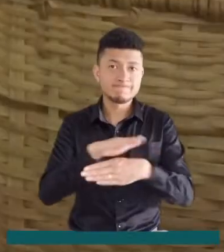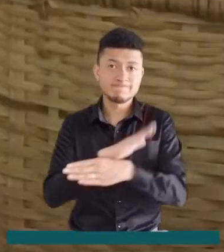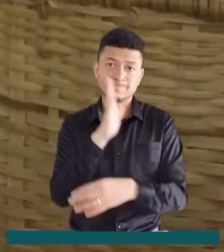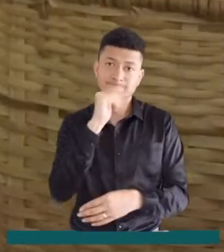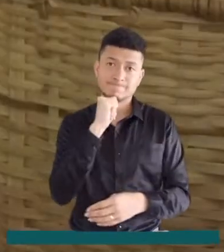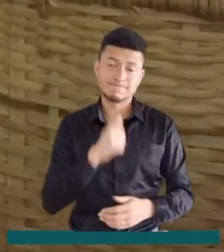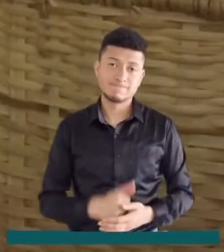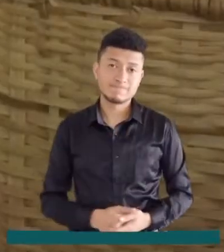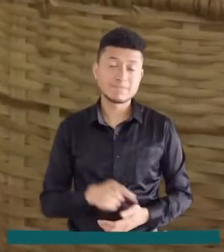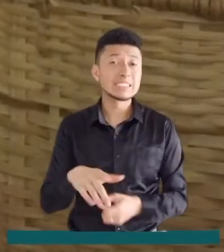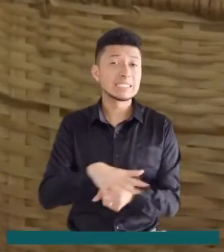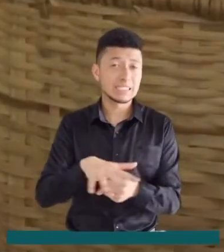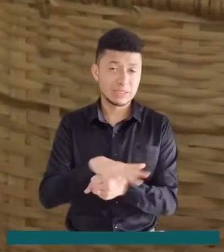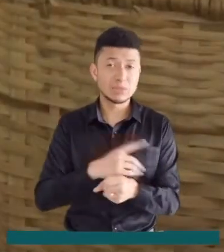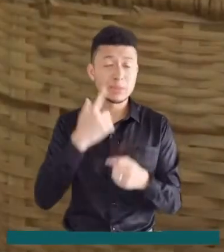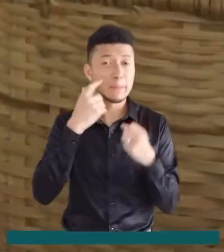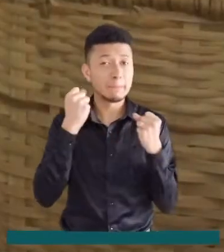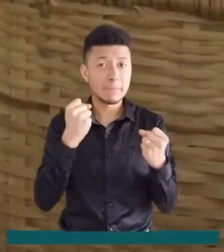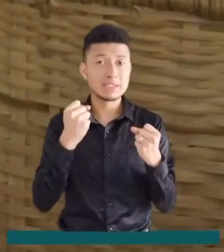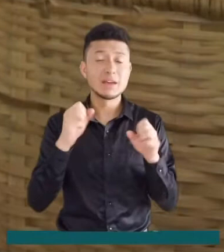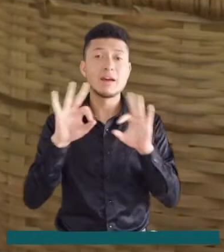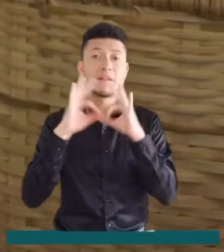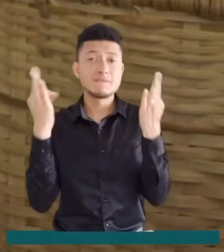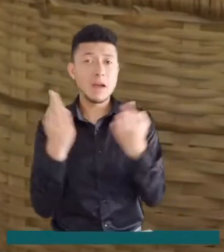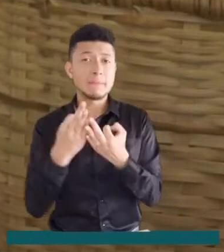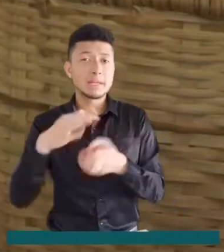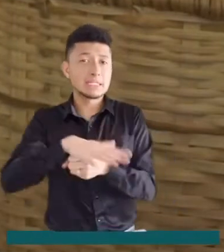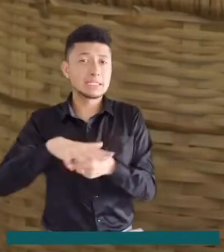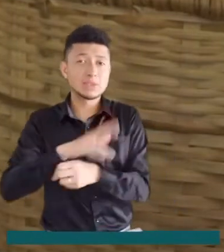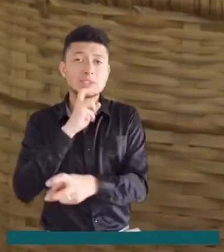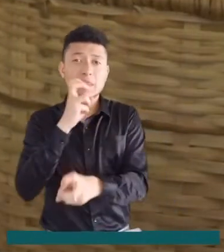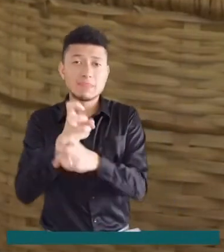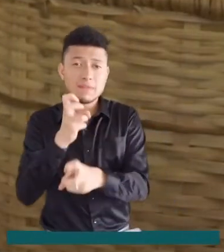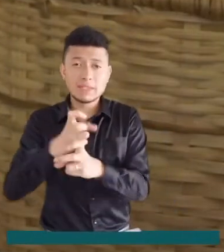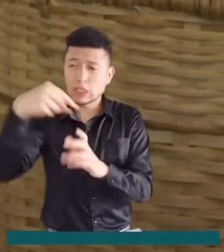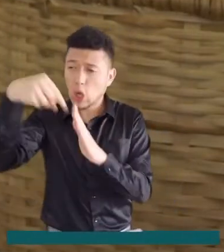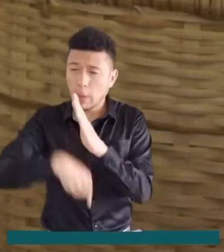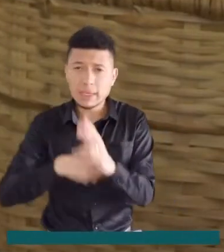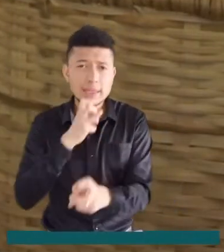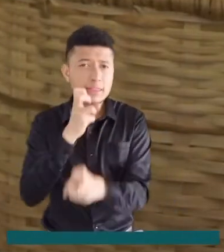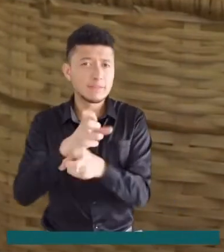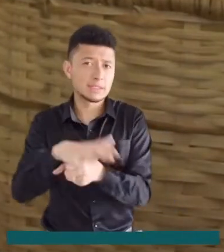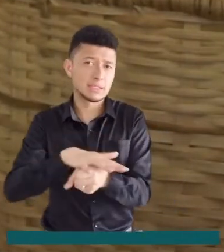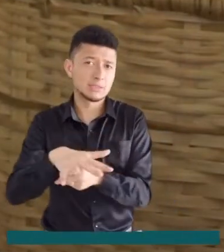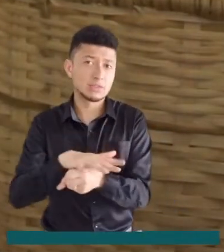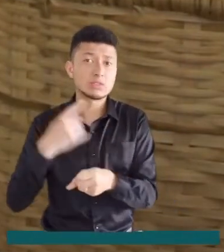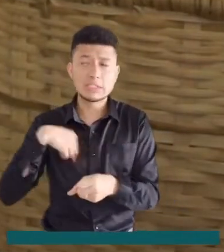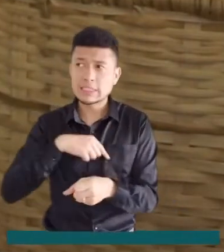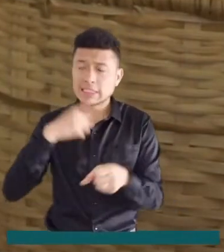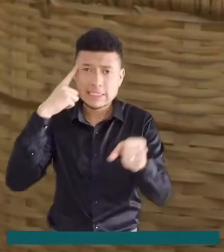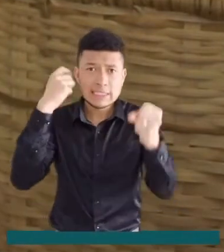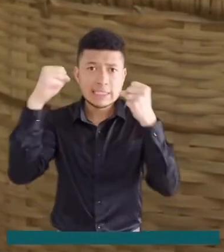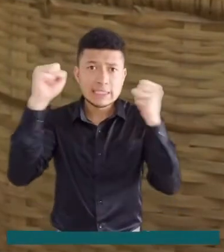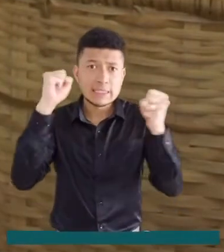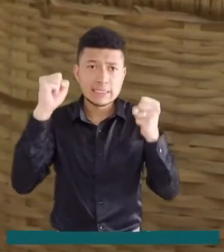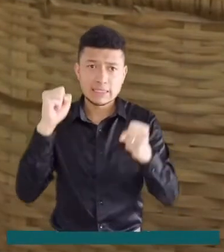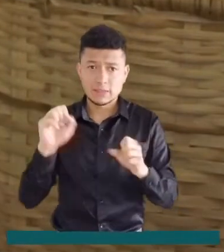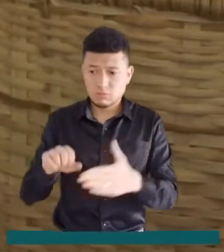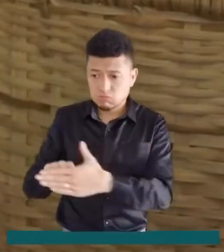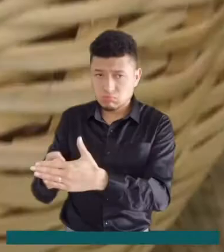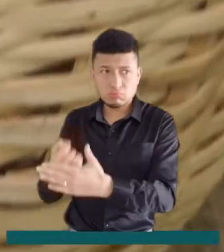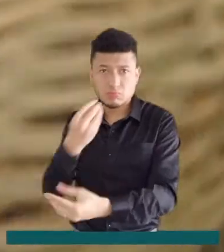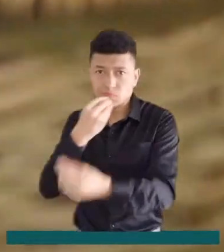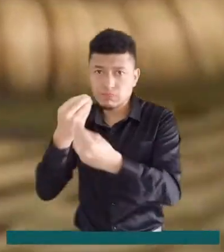Vemos casos muy, muy marcados en las familias de situaciones muy difíciles, muy complejas, que nosotros nos preocupamos como Banco